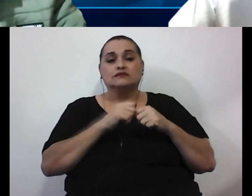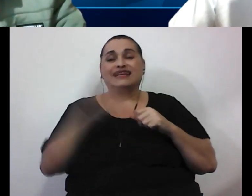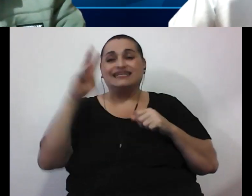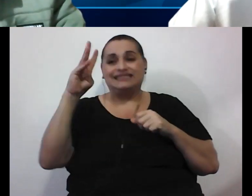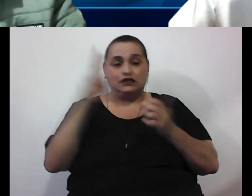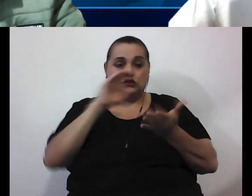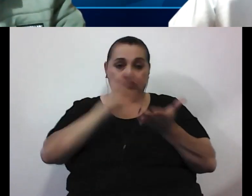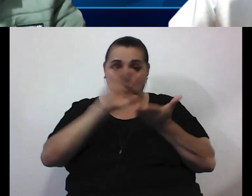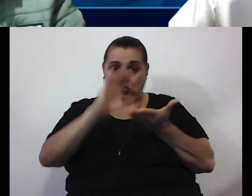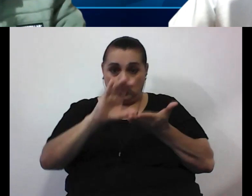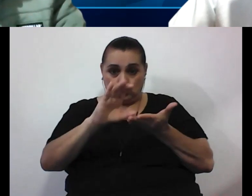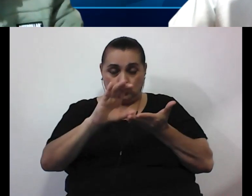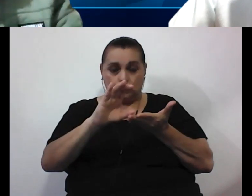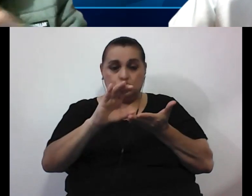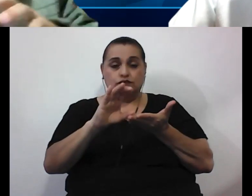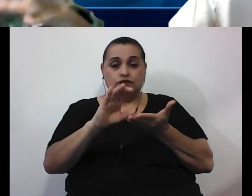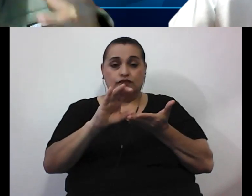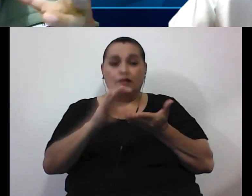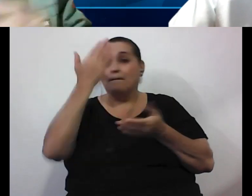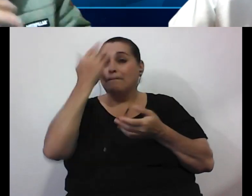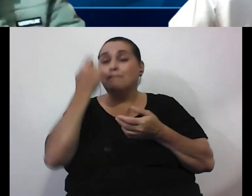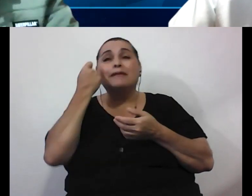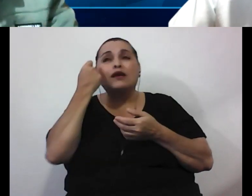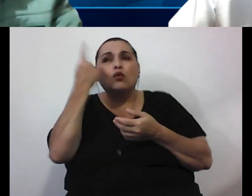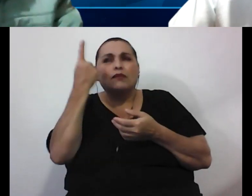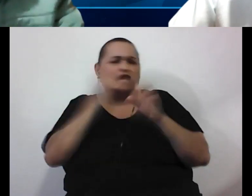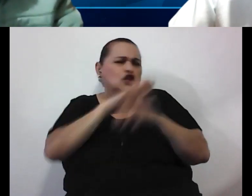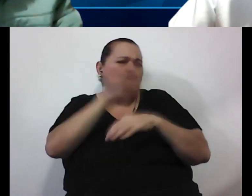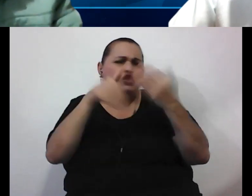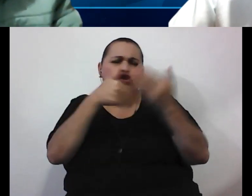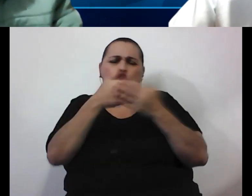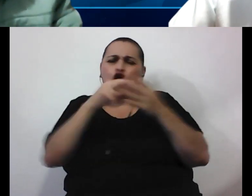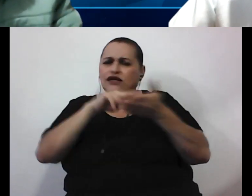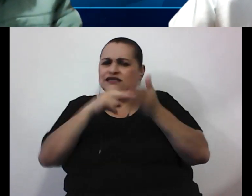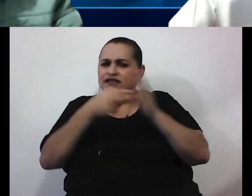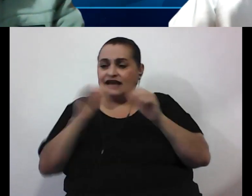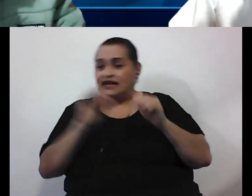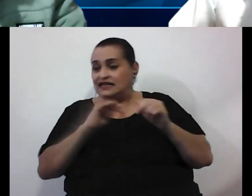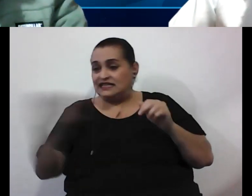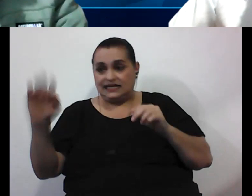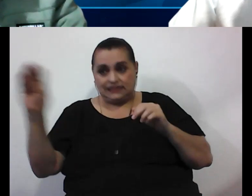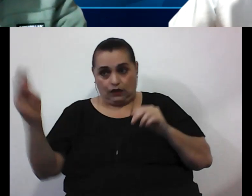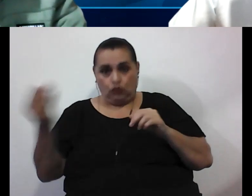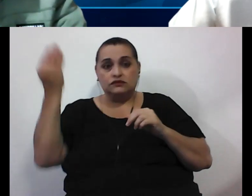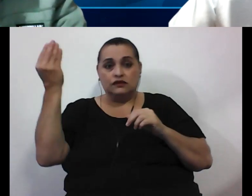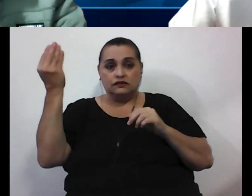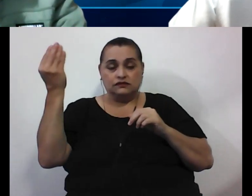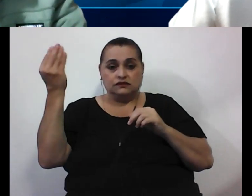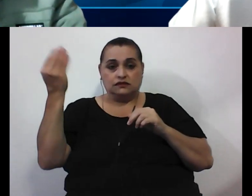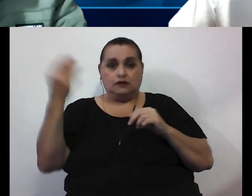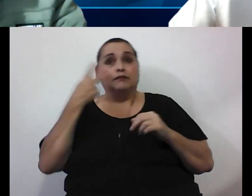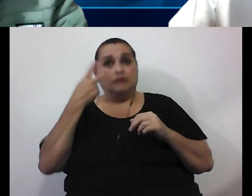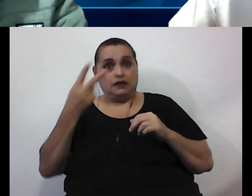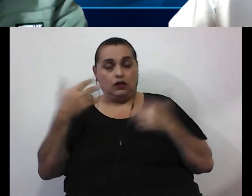6 cursos para comprender todo lo que implica el tema de niñez y adolescencia. Miren, pero